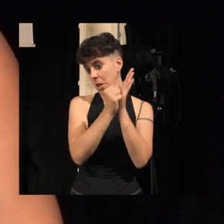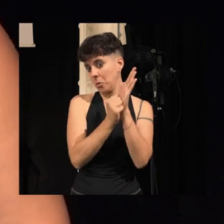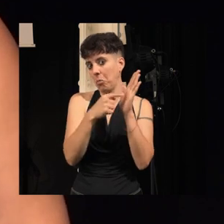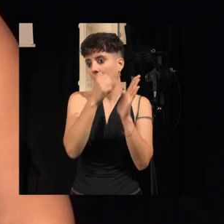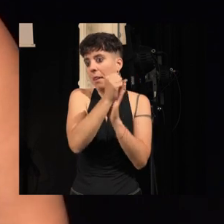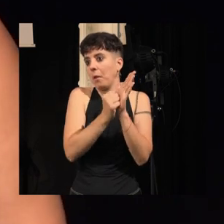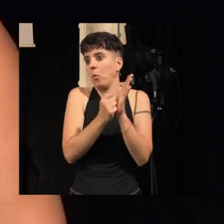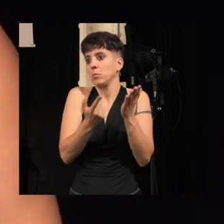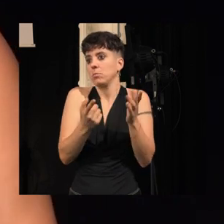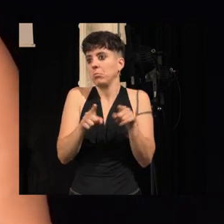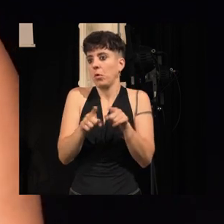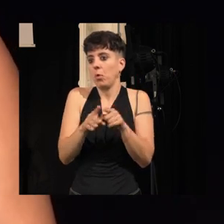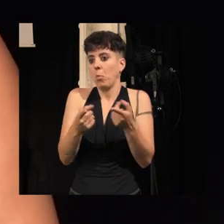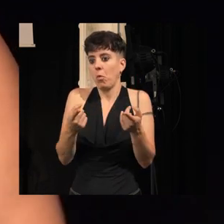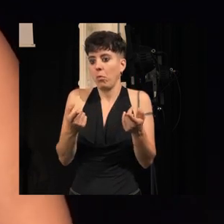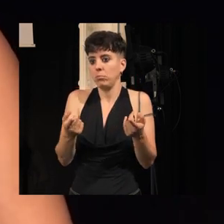bueno.